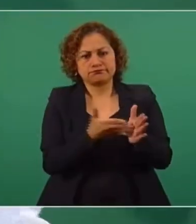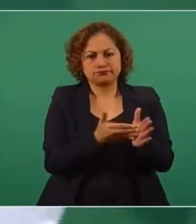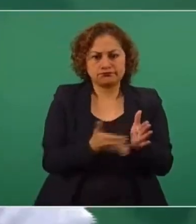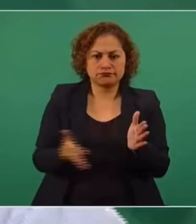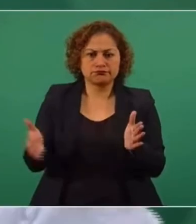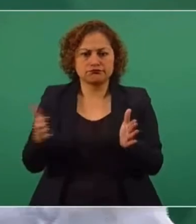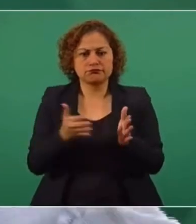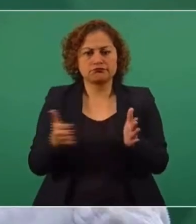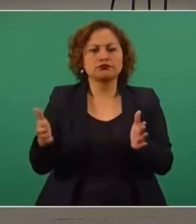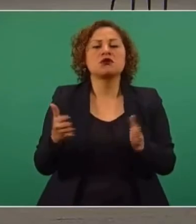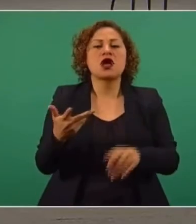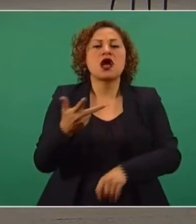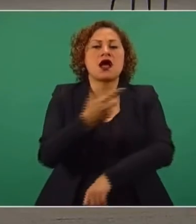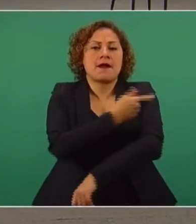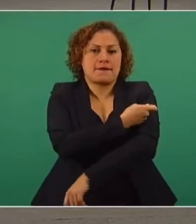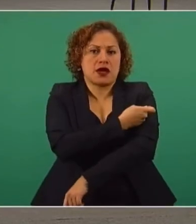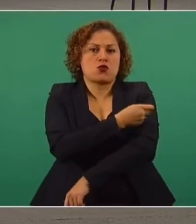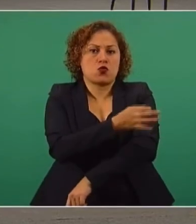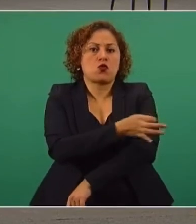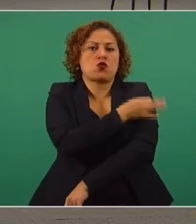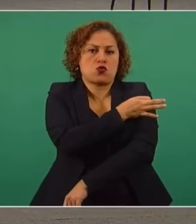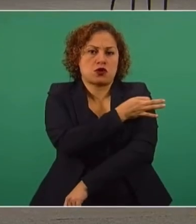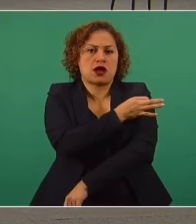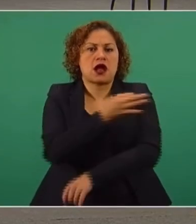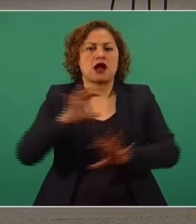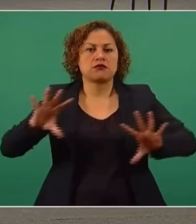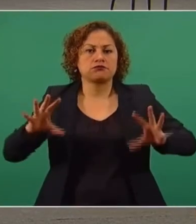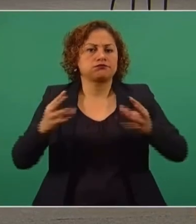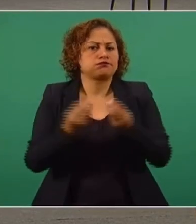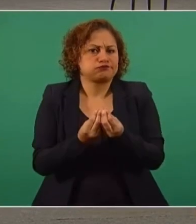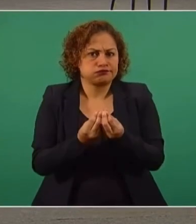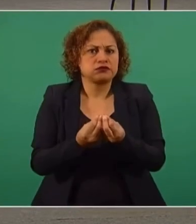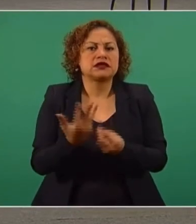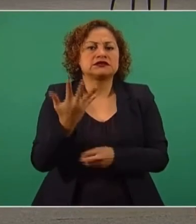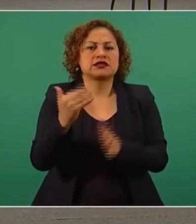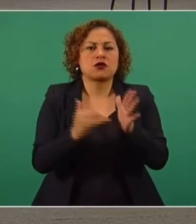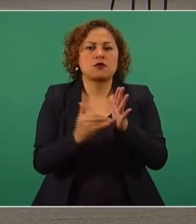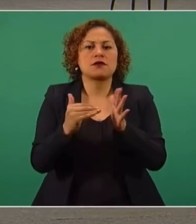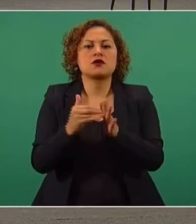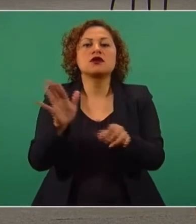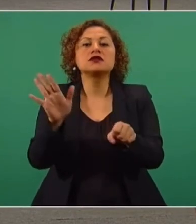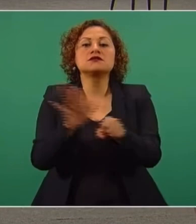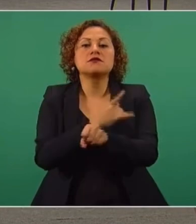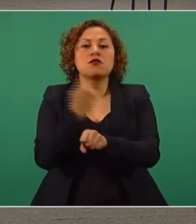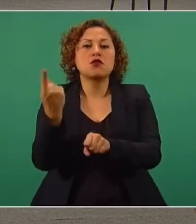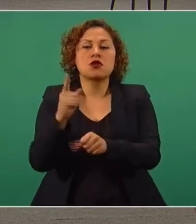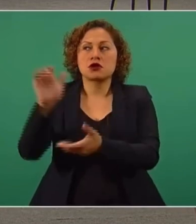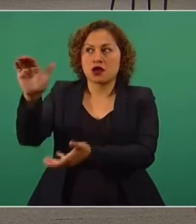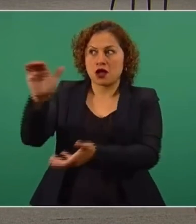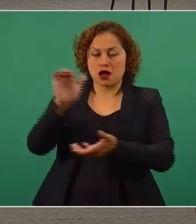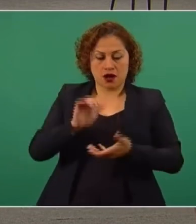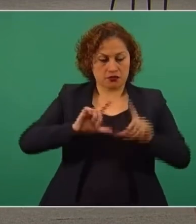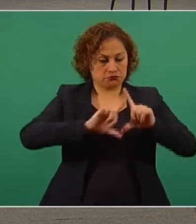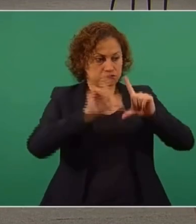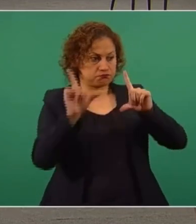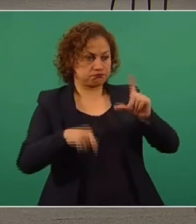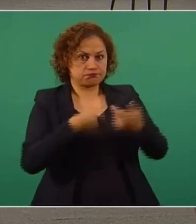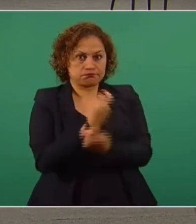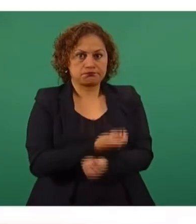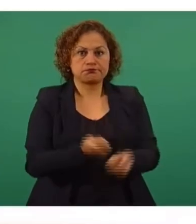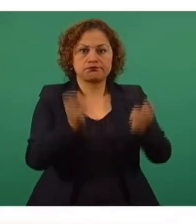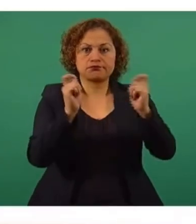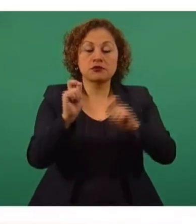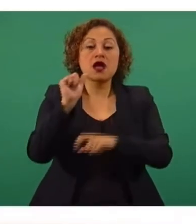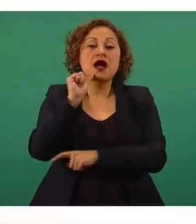vacunas que están en ese tránsito es de 5 millones porque se distribuyen a todo el país. Lo que vemos aquí es, ayer al corte de las 21 horas,